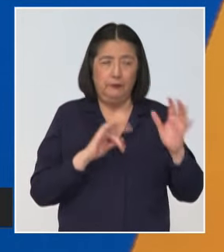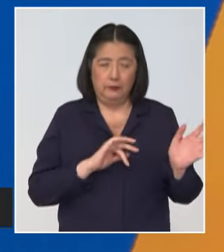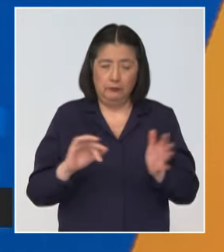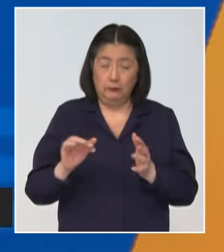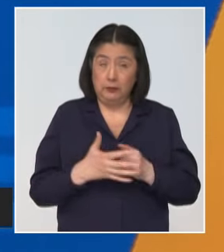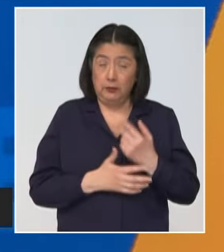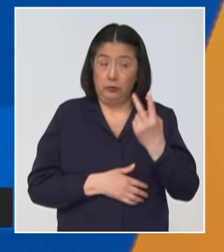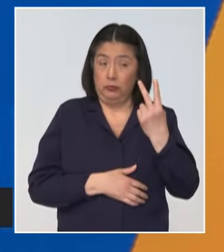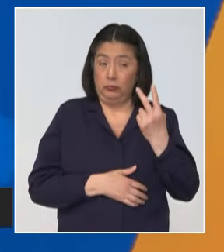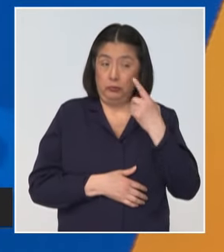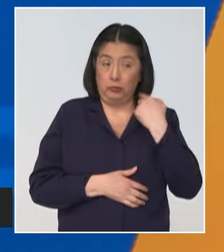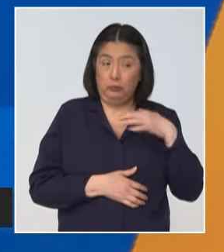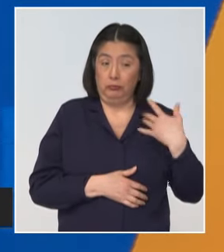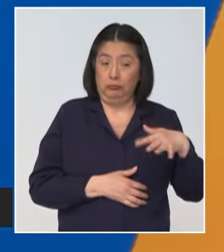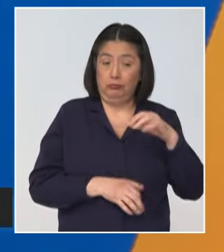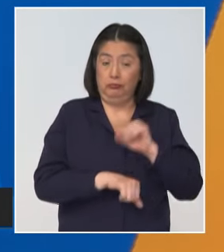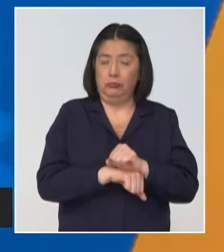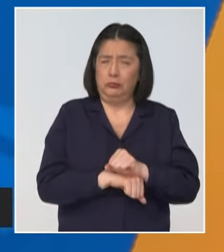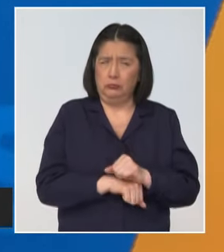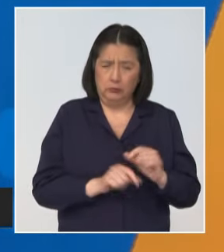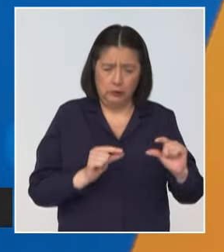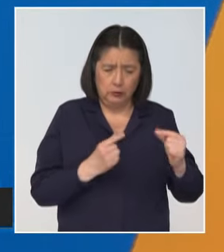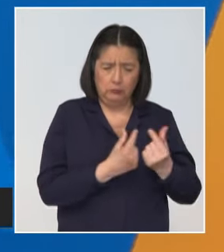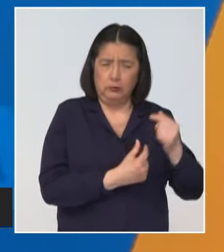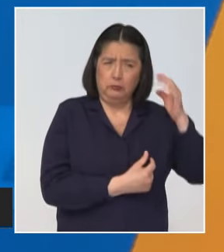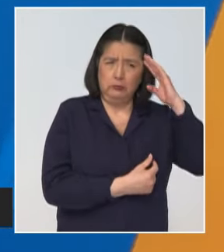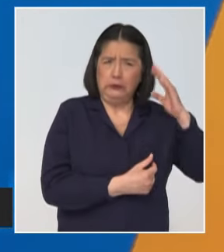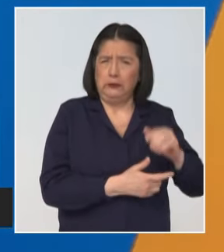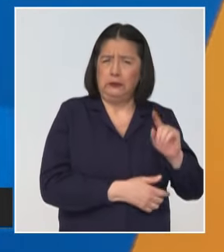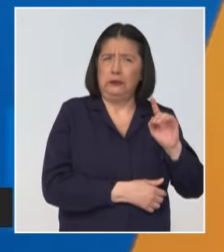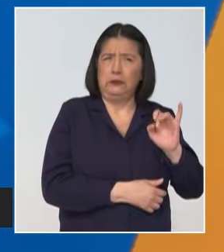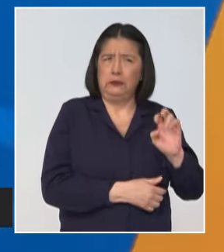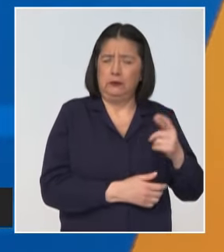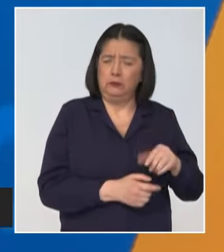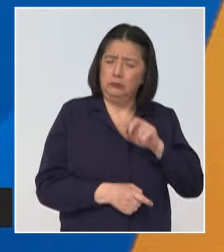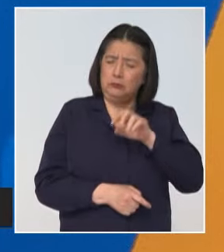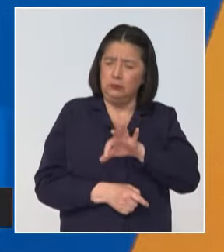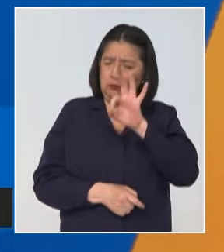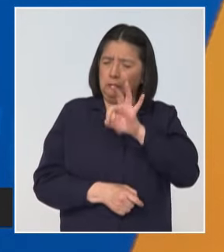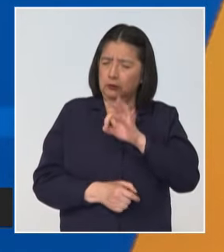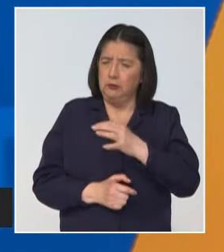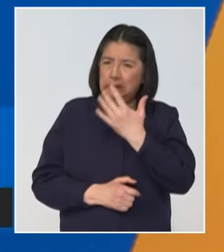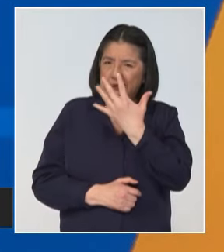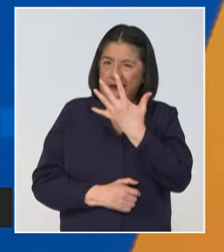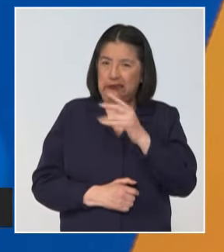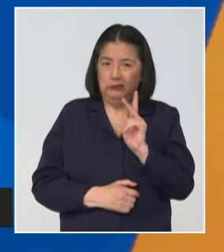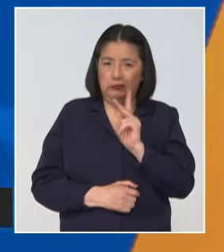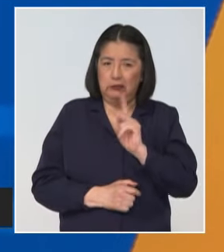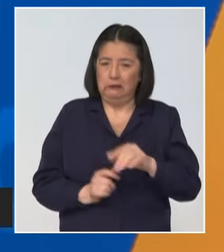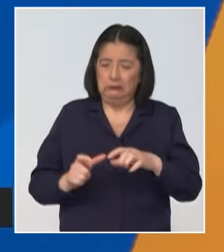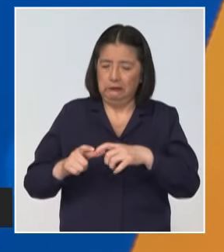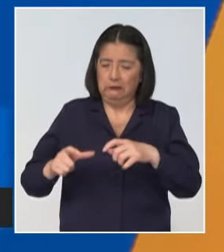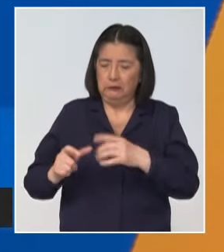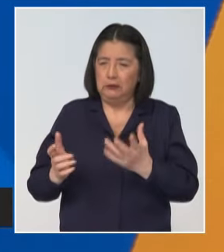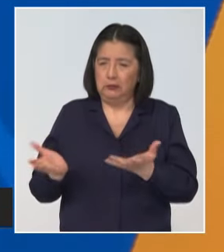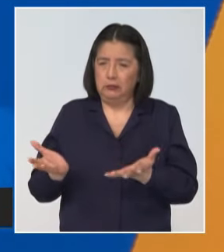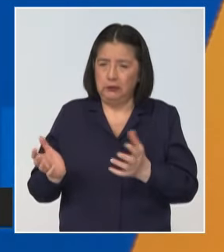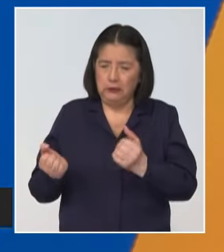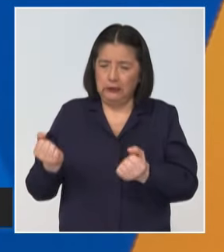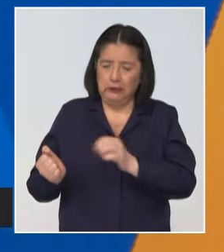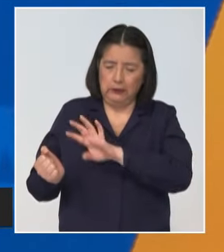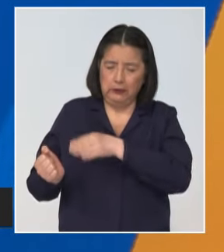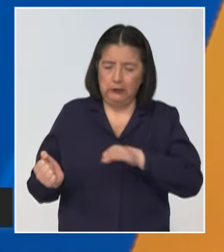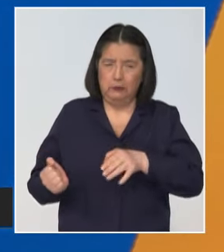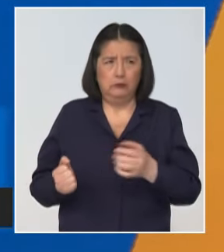contamos que dos hombres fueron detenidos por el grupo Terna luego que les hallaran 5 kilos de marihuana en la camioneta en la que se trasladaban. Uno de ellos aseguró